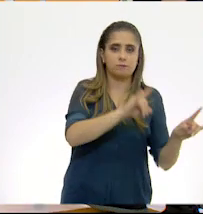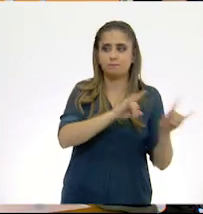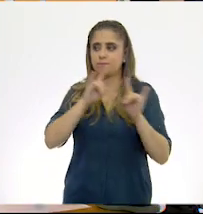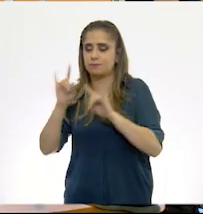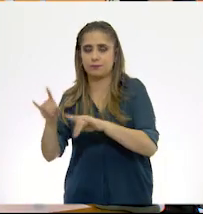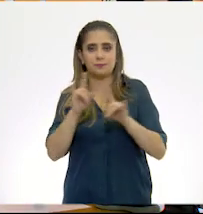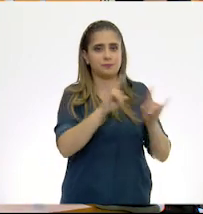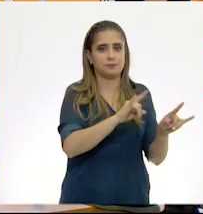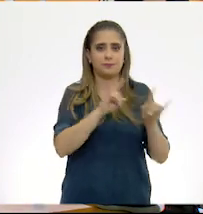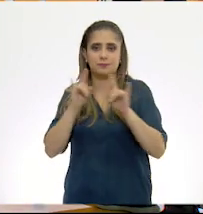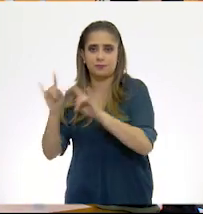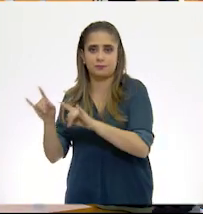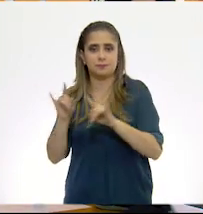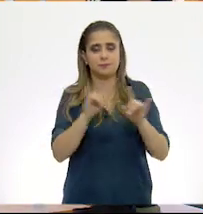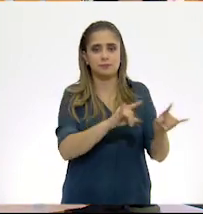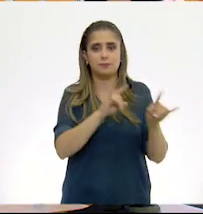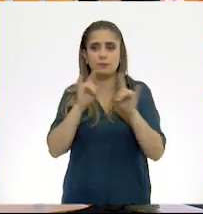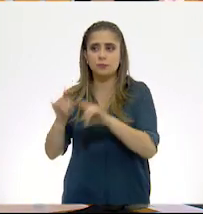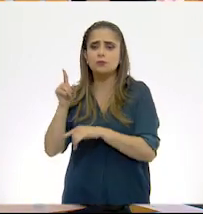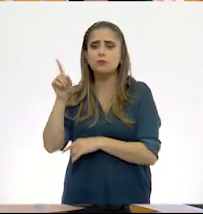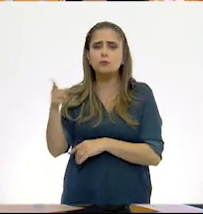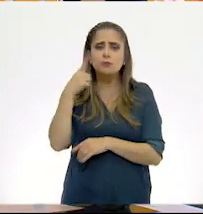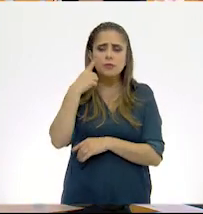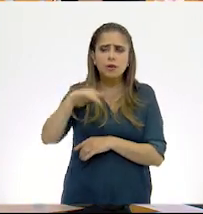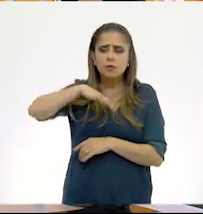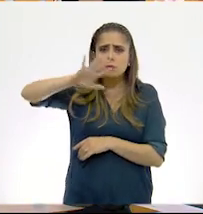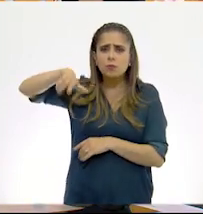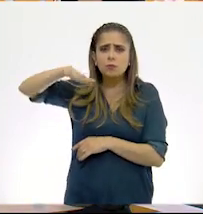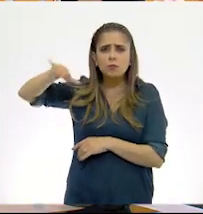a buscar la imagen.